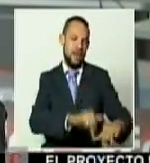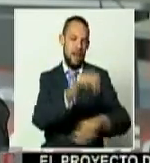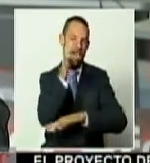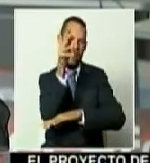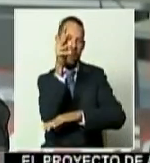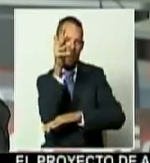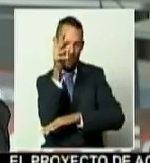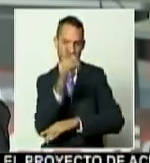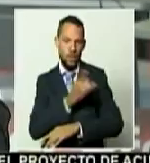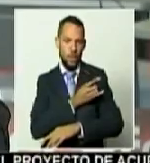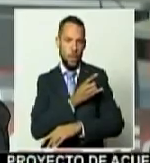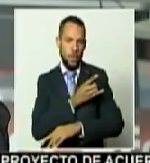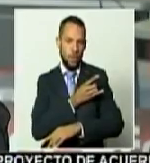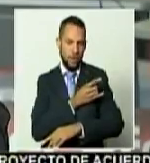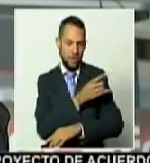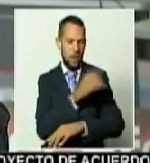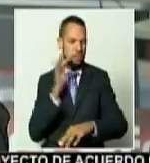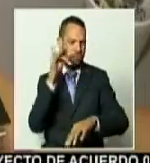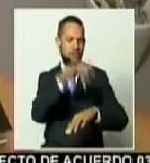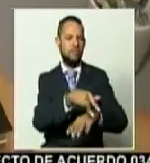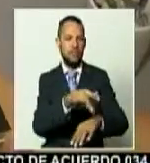la Universidad San Buenaventura.